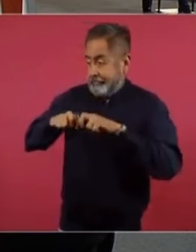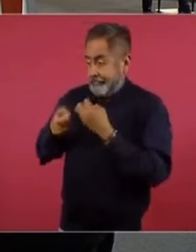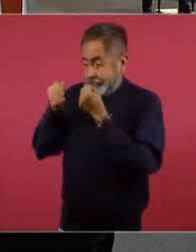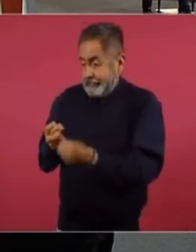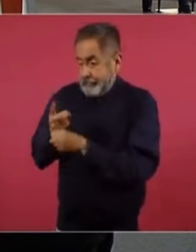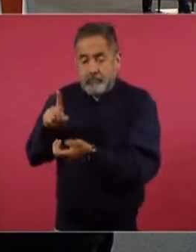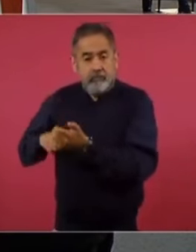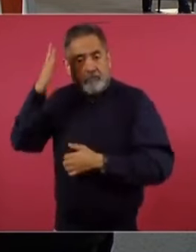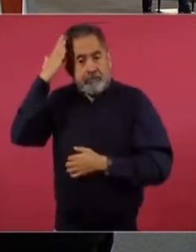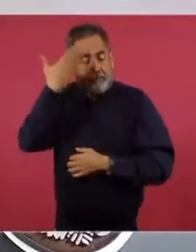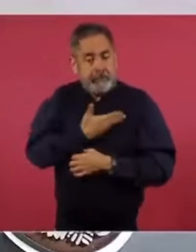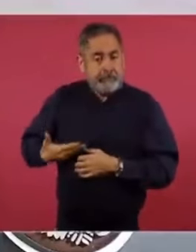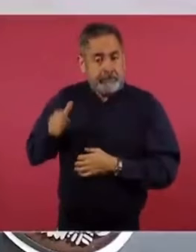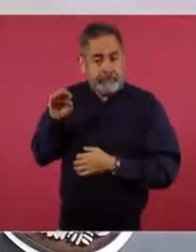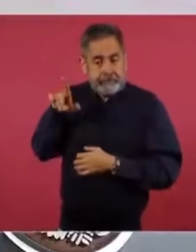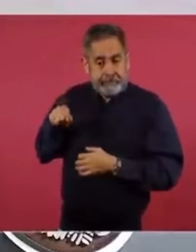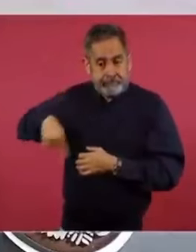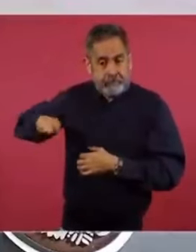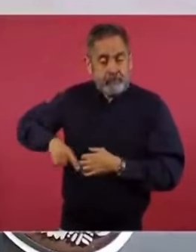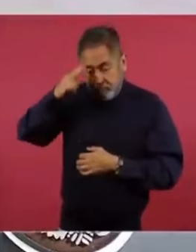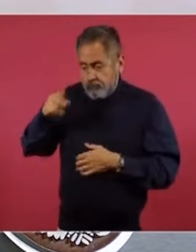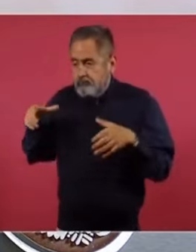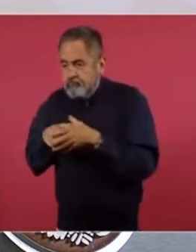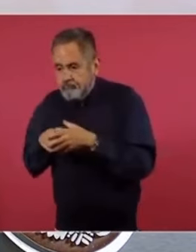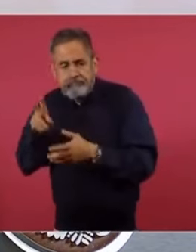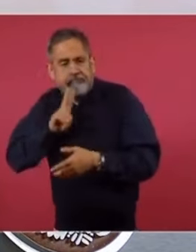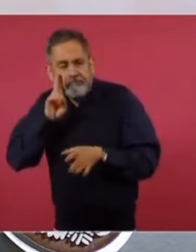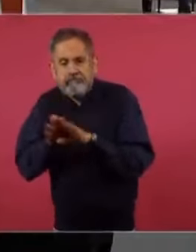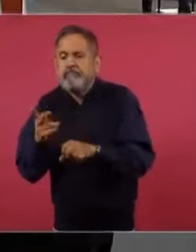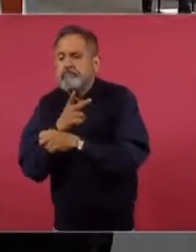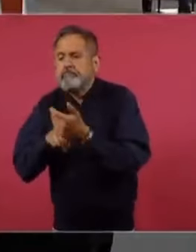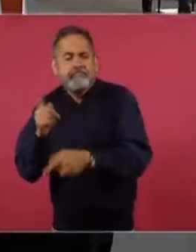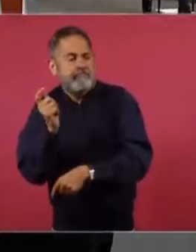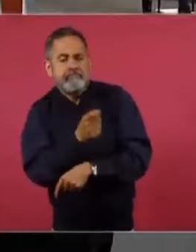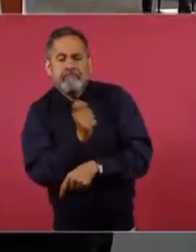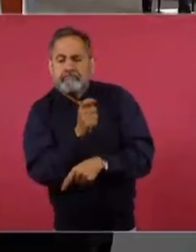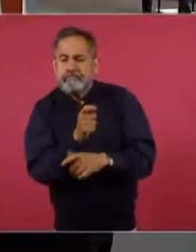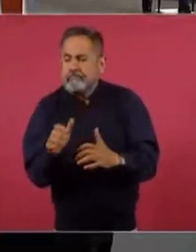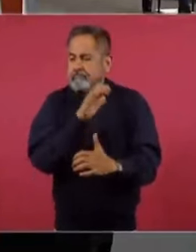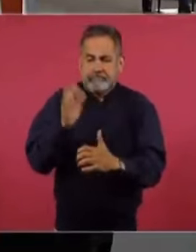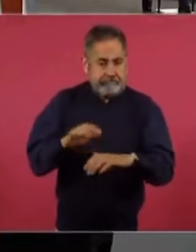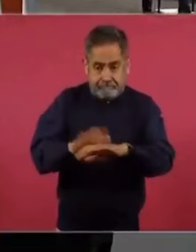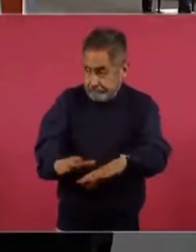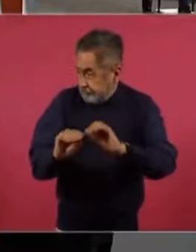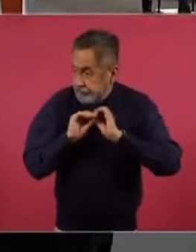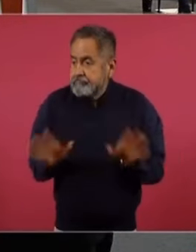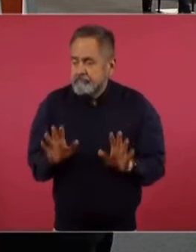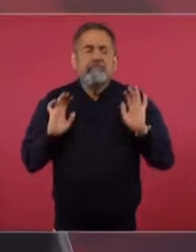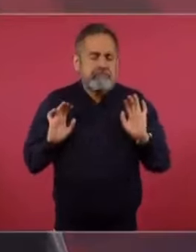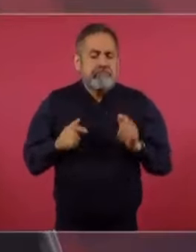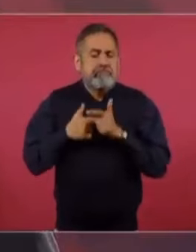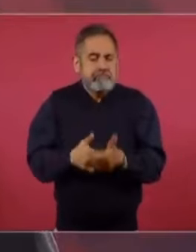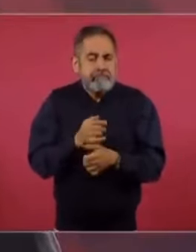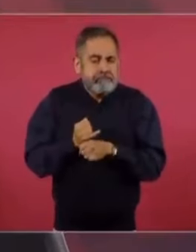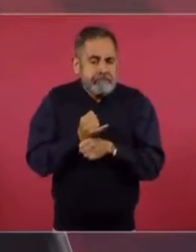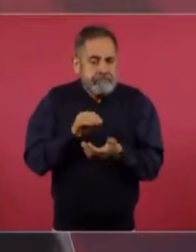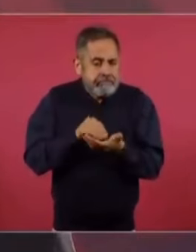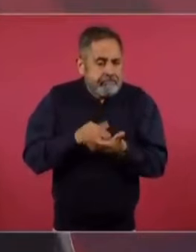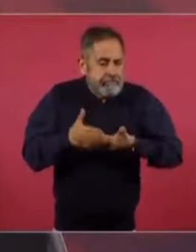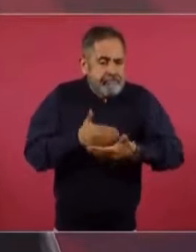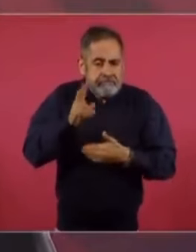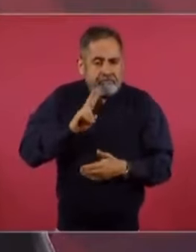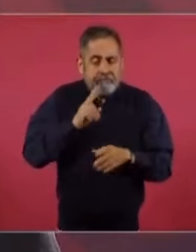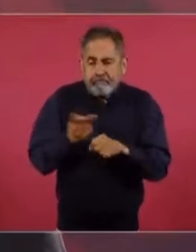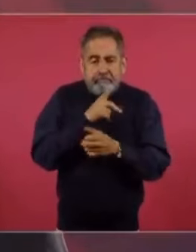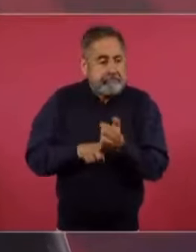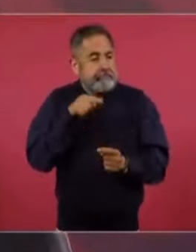Seguridad, encabezado por el presidente Andrés Manuel López Obrador, dará seguimiento a las investigaciones hasta que se esclarezca el desarrollo de los hechos